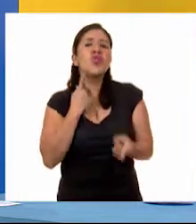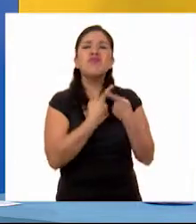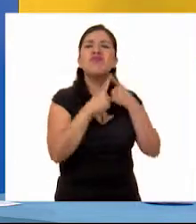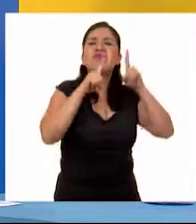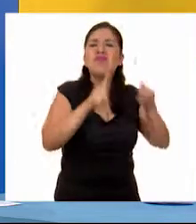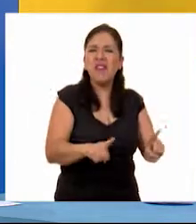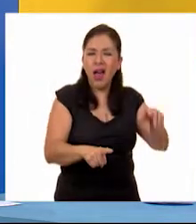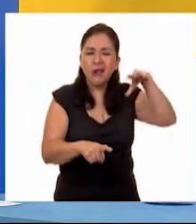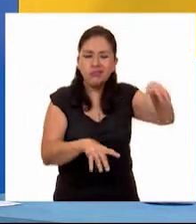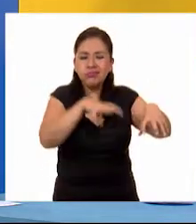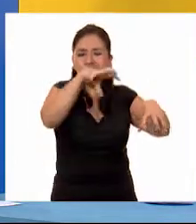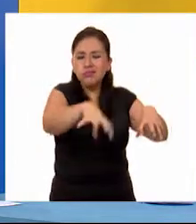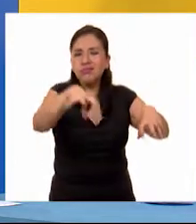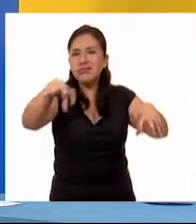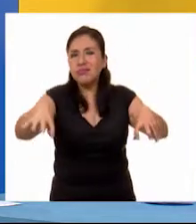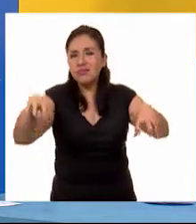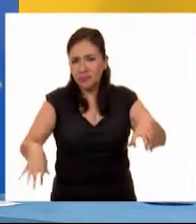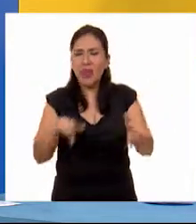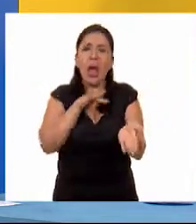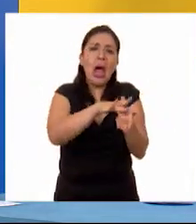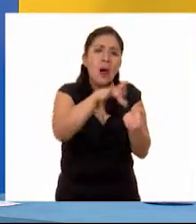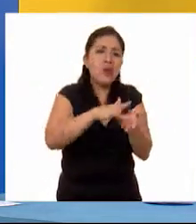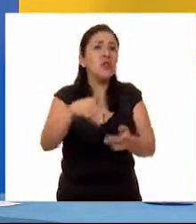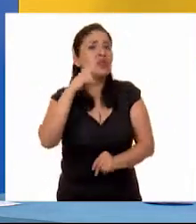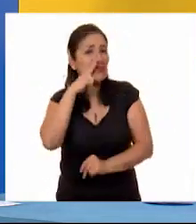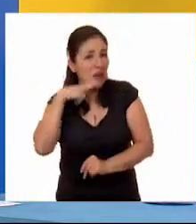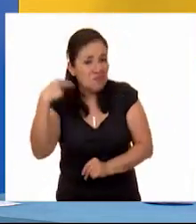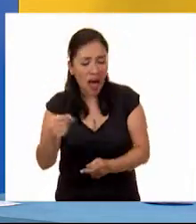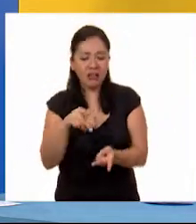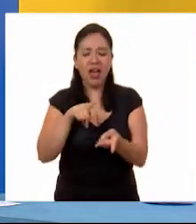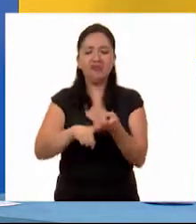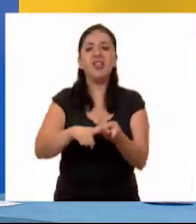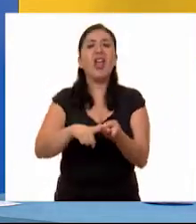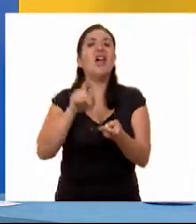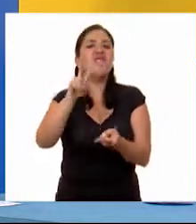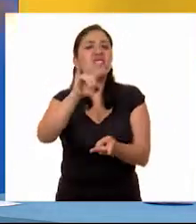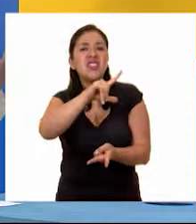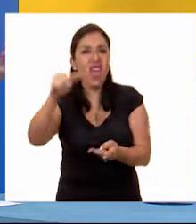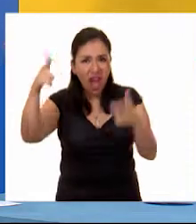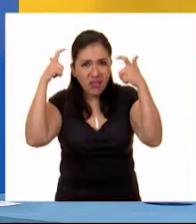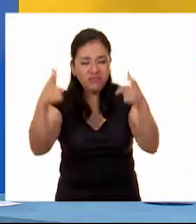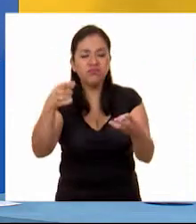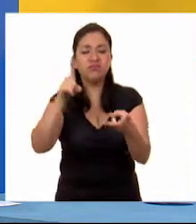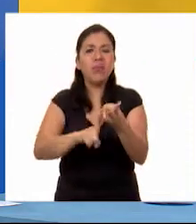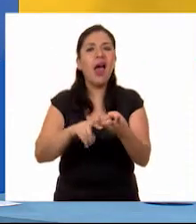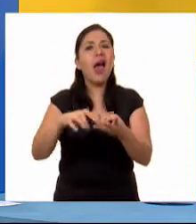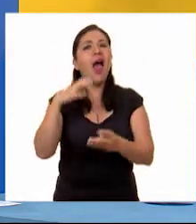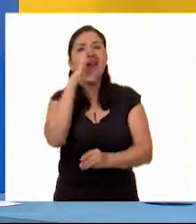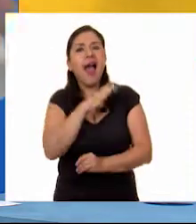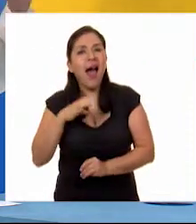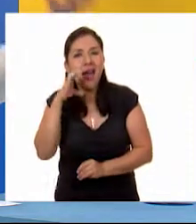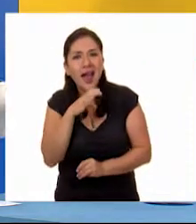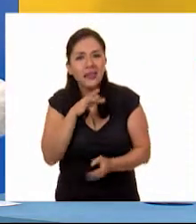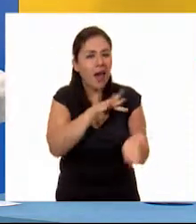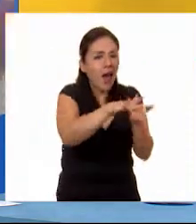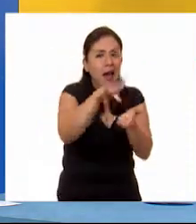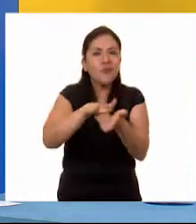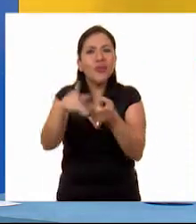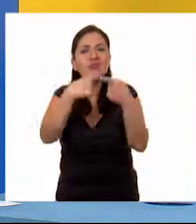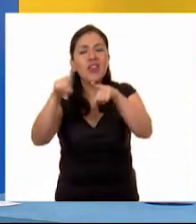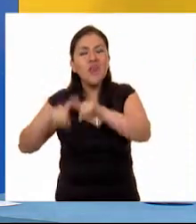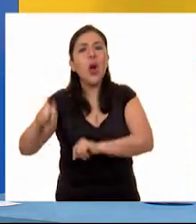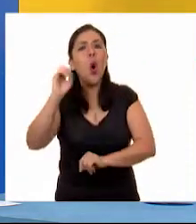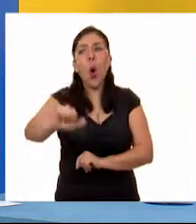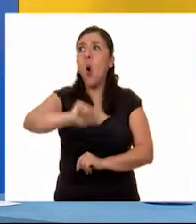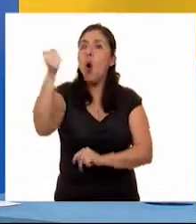distintos. Había quienes apoyaban a Emiliano Zapata, otros a Francisco Villa y otros más a Venustiano Carranza, e incluso otros a